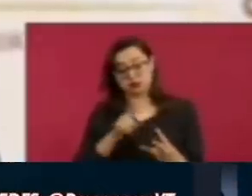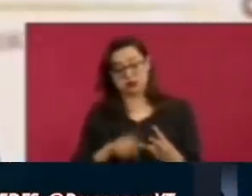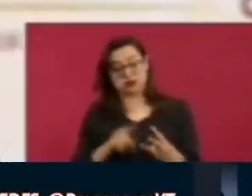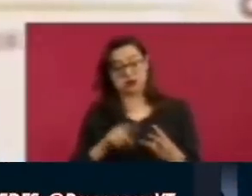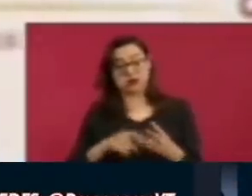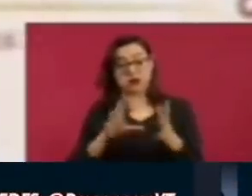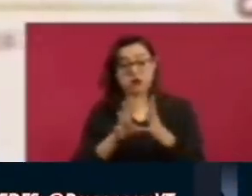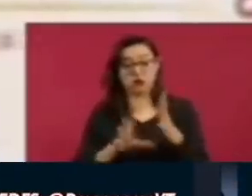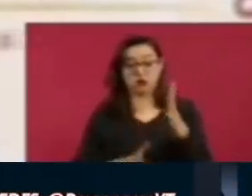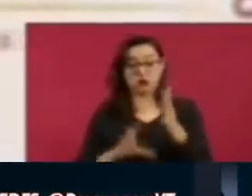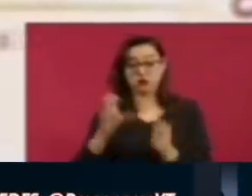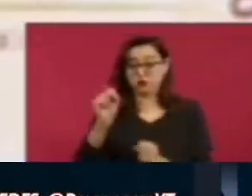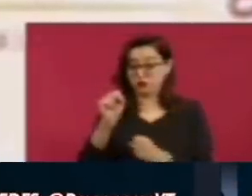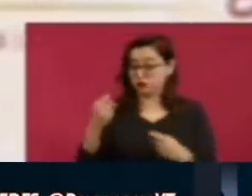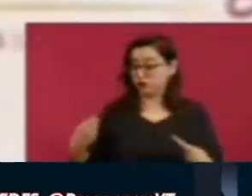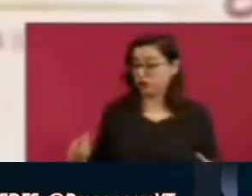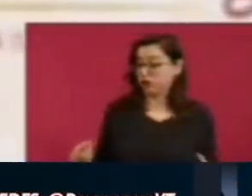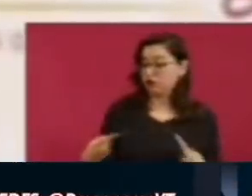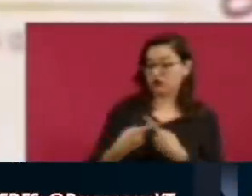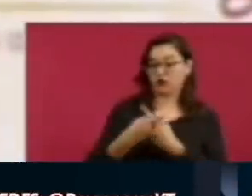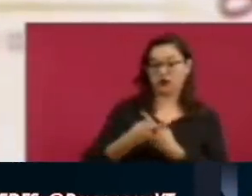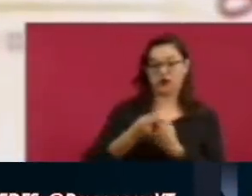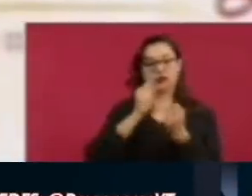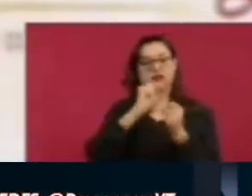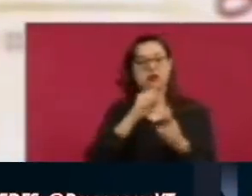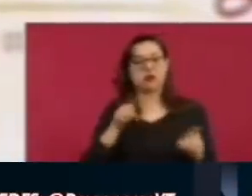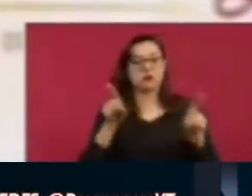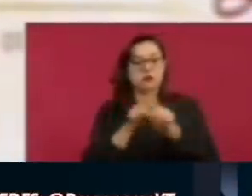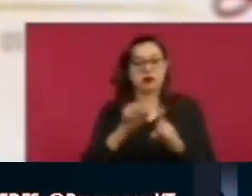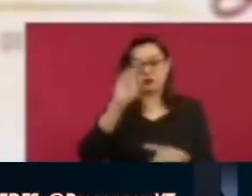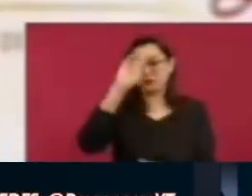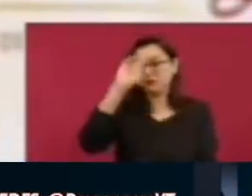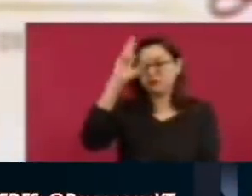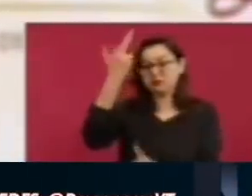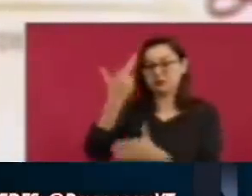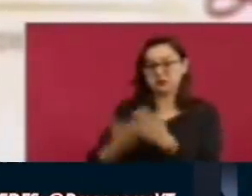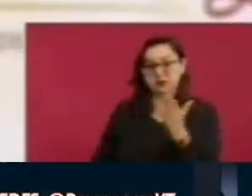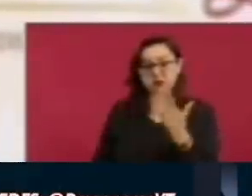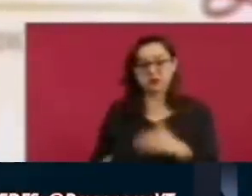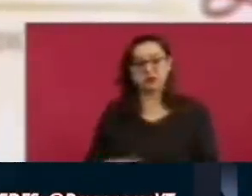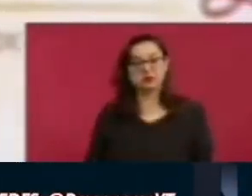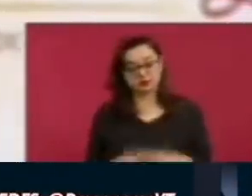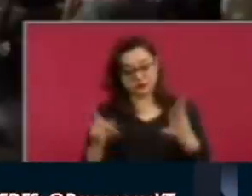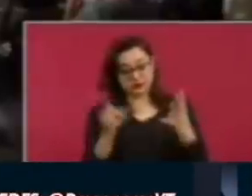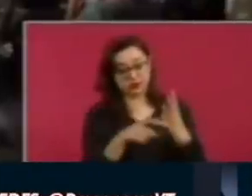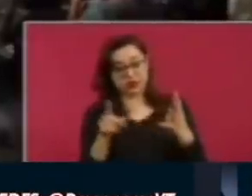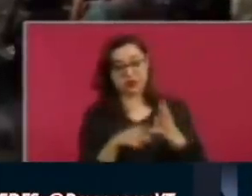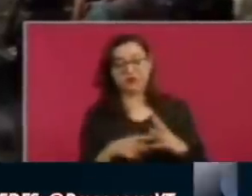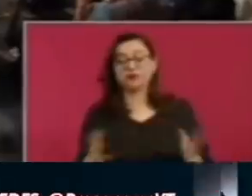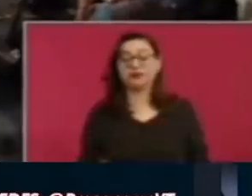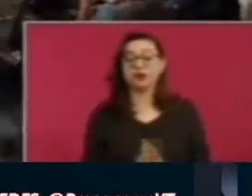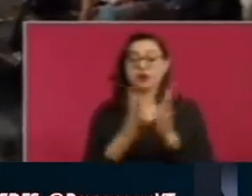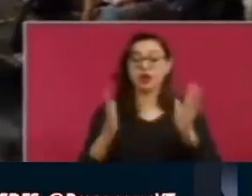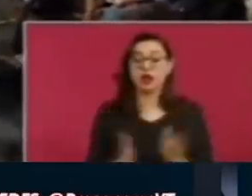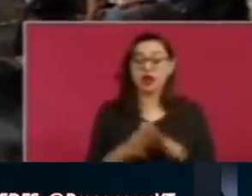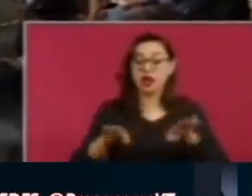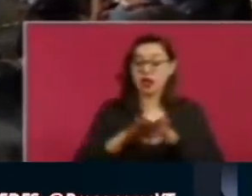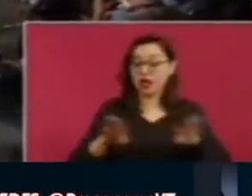de el espíritu y de la letra de la Constitución, y además antidemocrático.